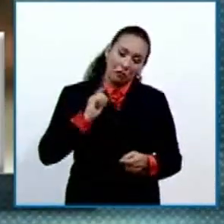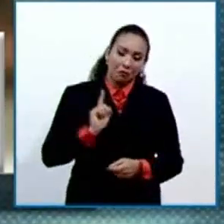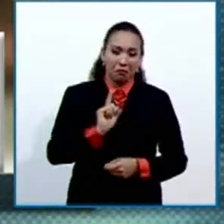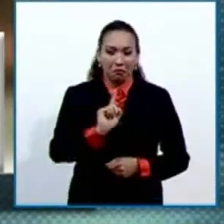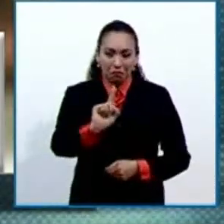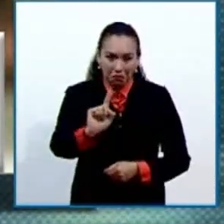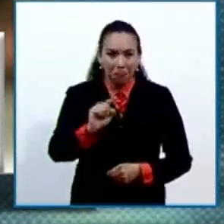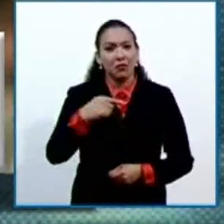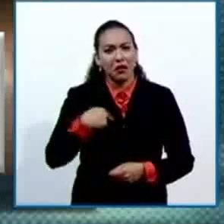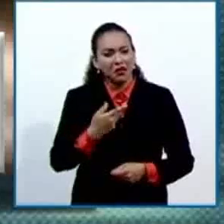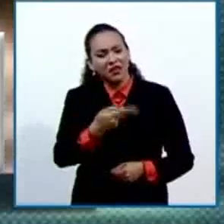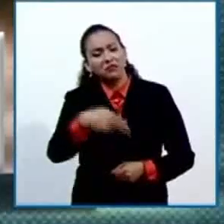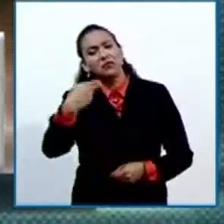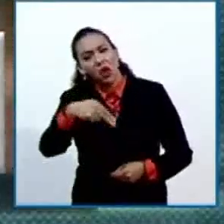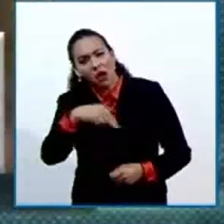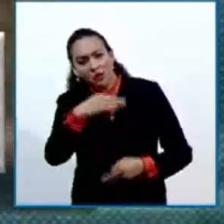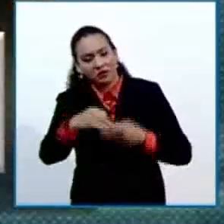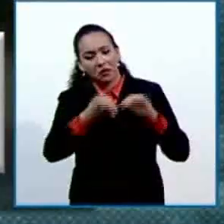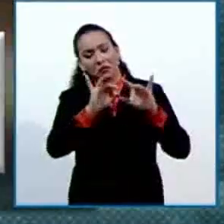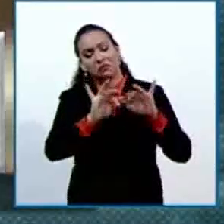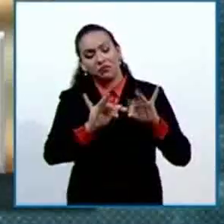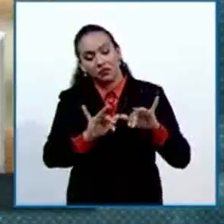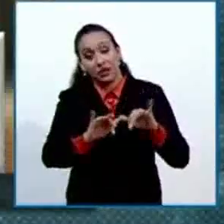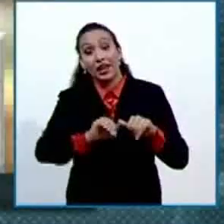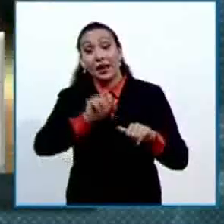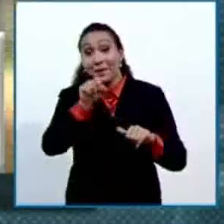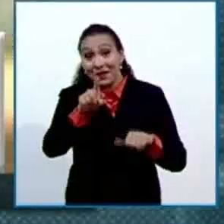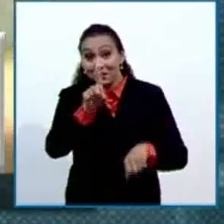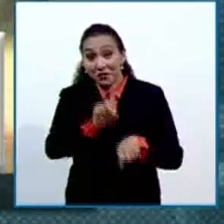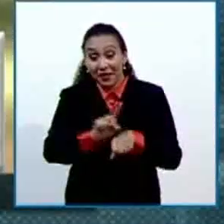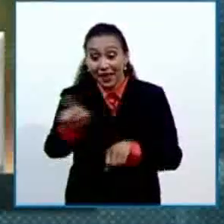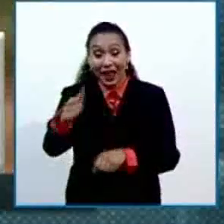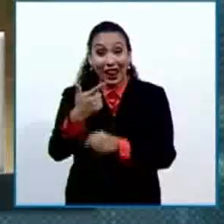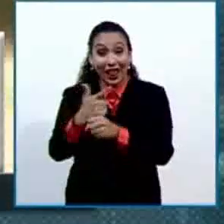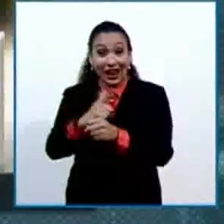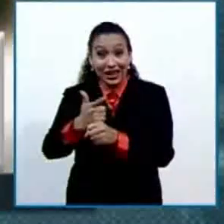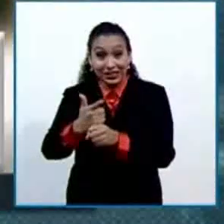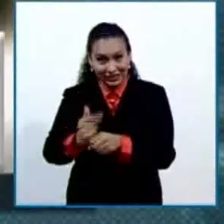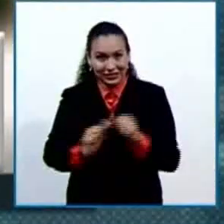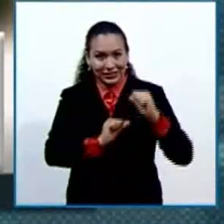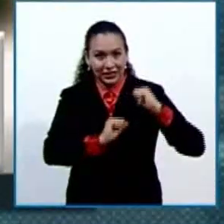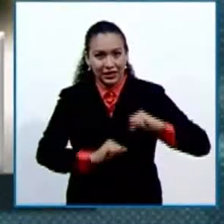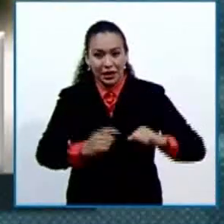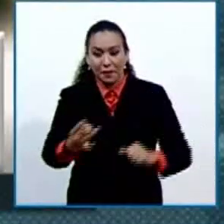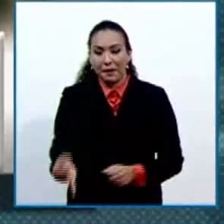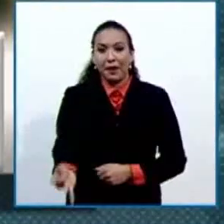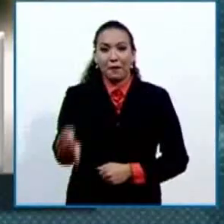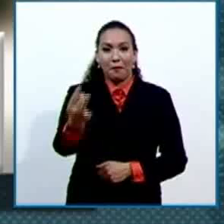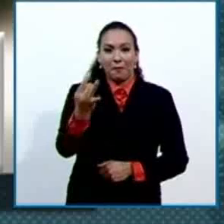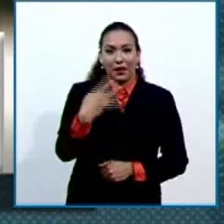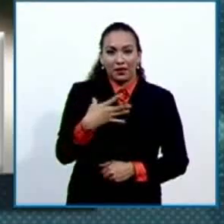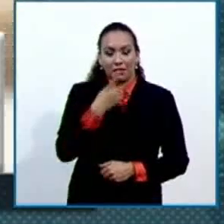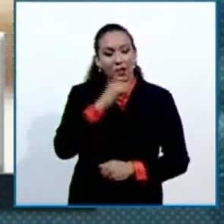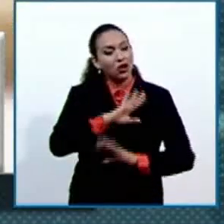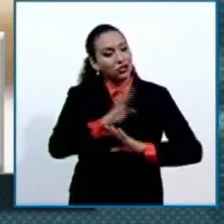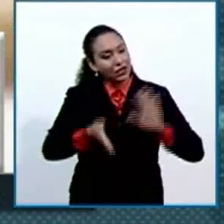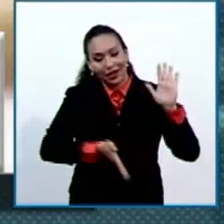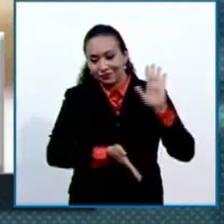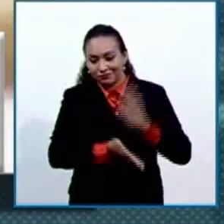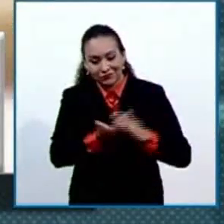el mismo día la licenciada se comunicó con los encargados de migración y me envió para la entrega de